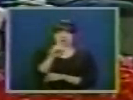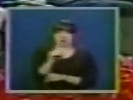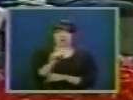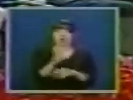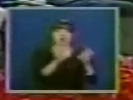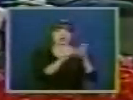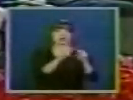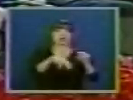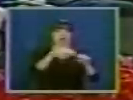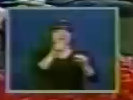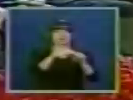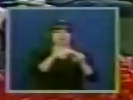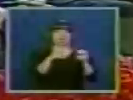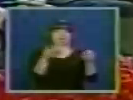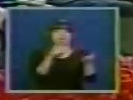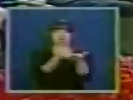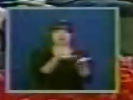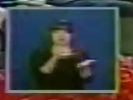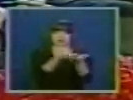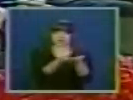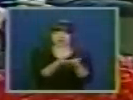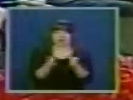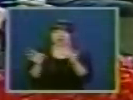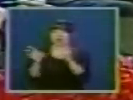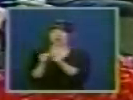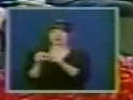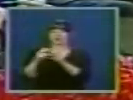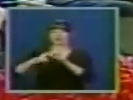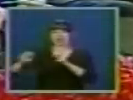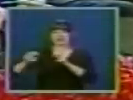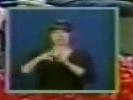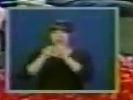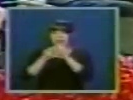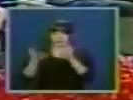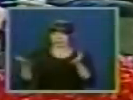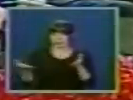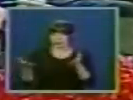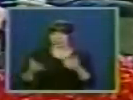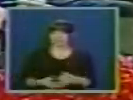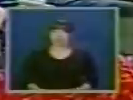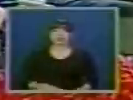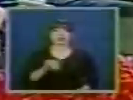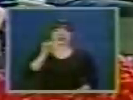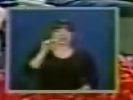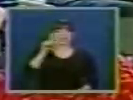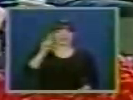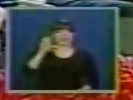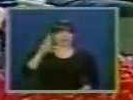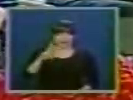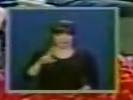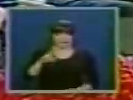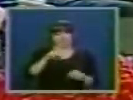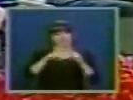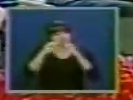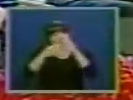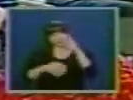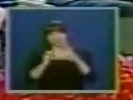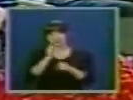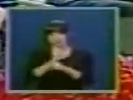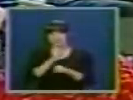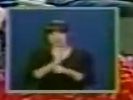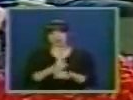Consejo Nacional de Concesiones, el Consejo de Transporte Público, el INDER, entre otras